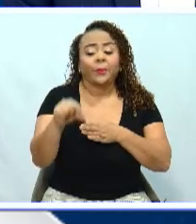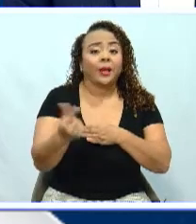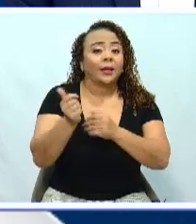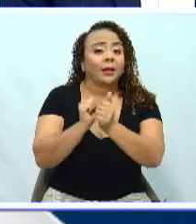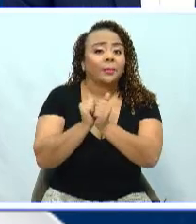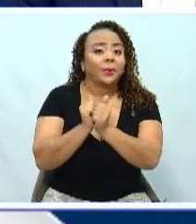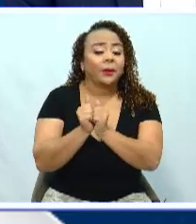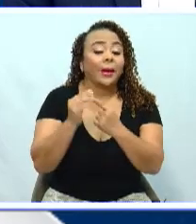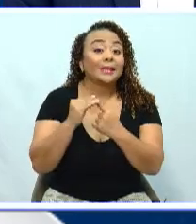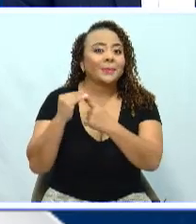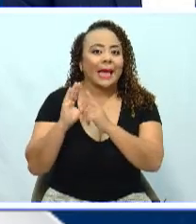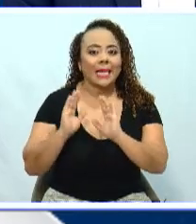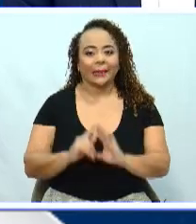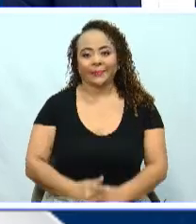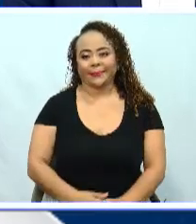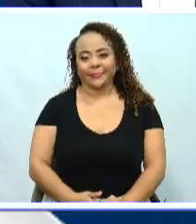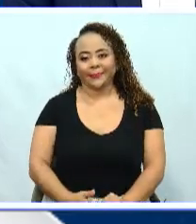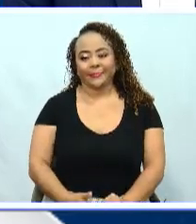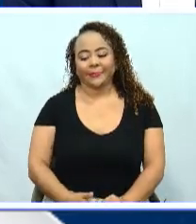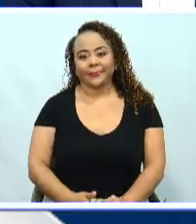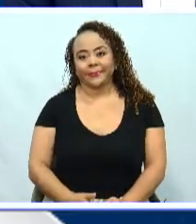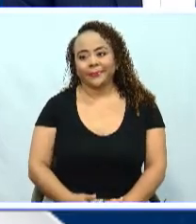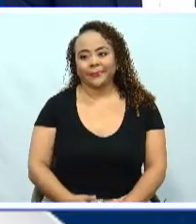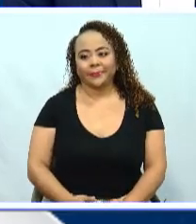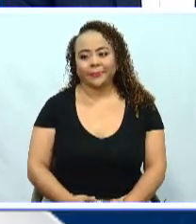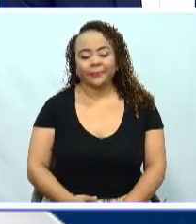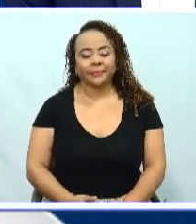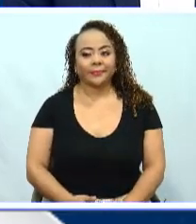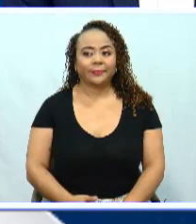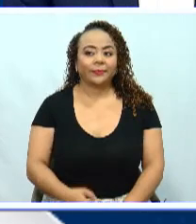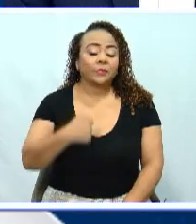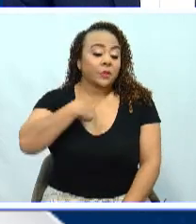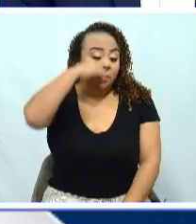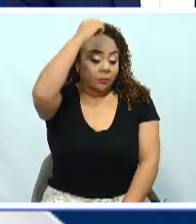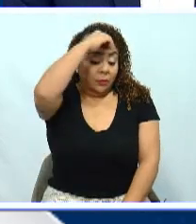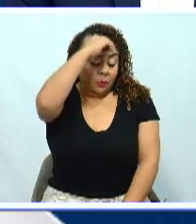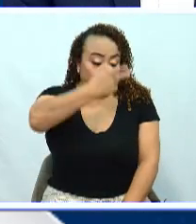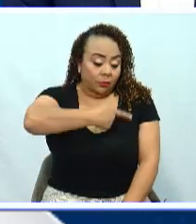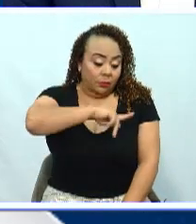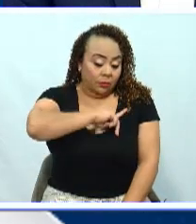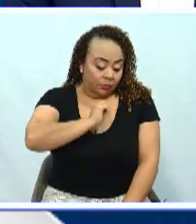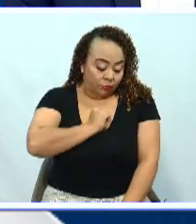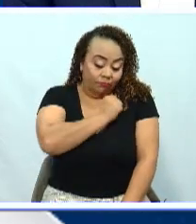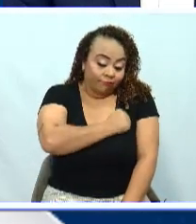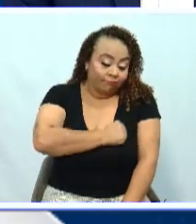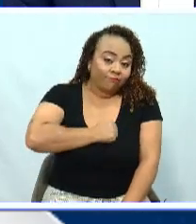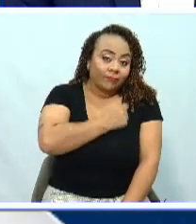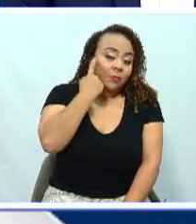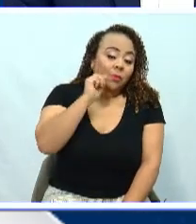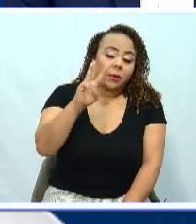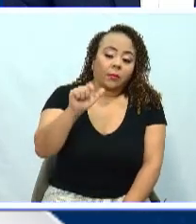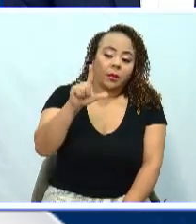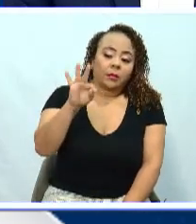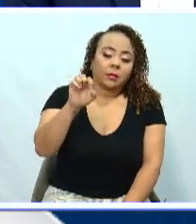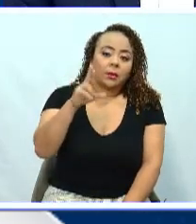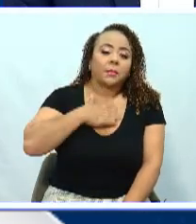especial Yo tengo un criterio muy particular con El perdón del caso para para Walter pero